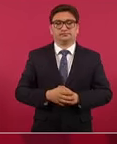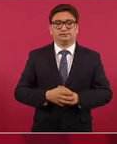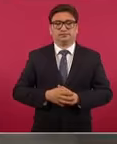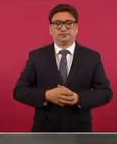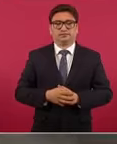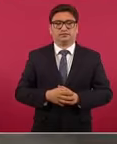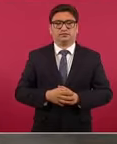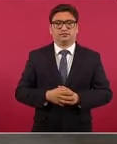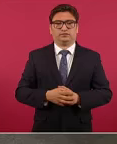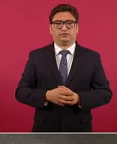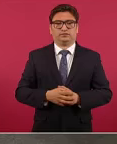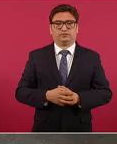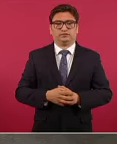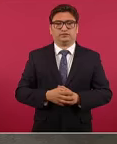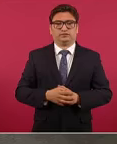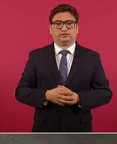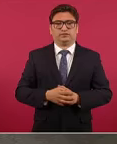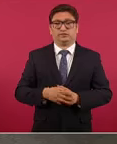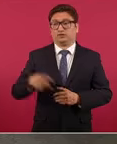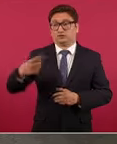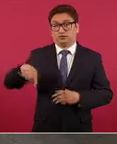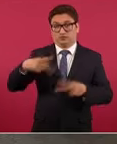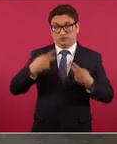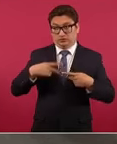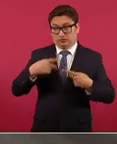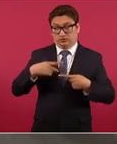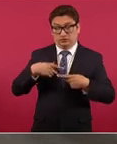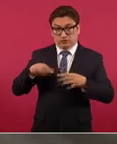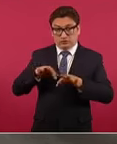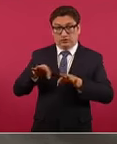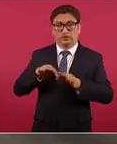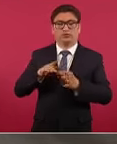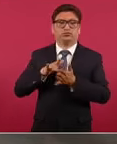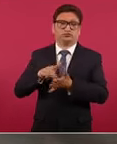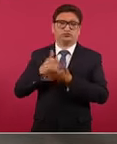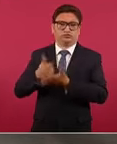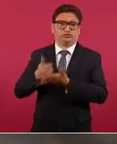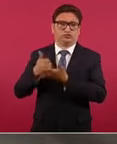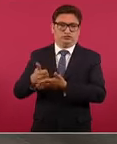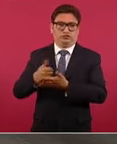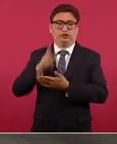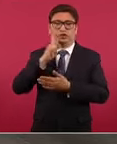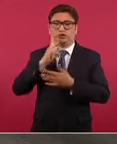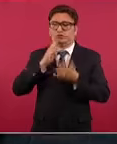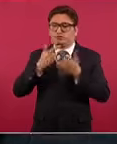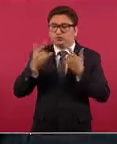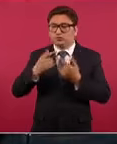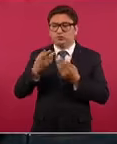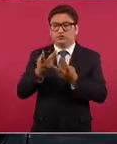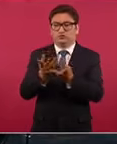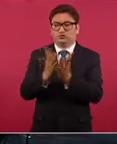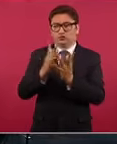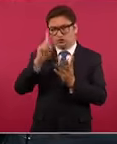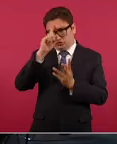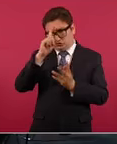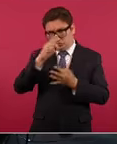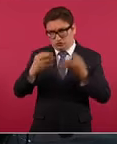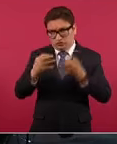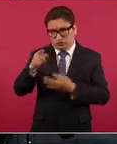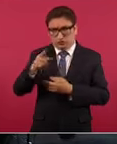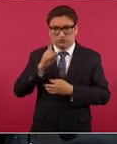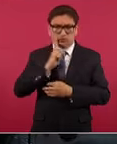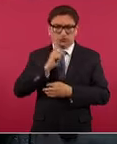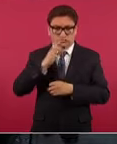a los trabajadores revisar el caso con la consejera jurídica